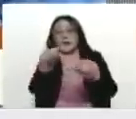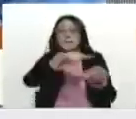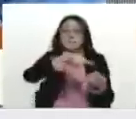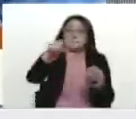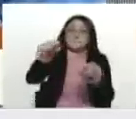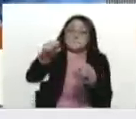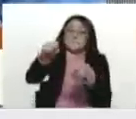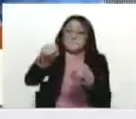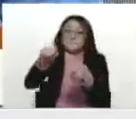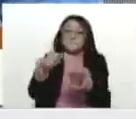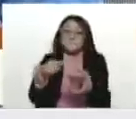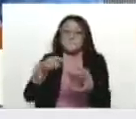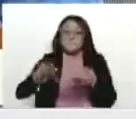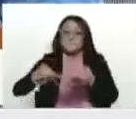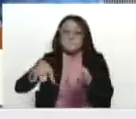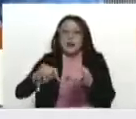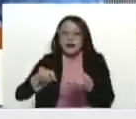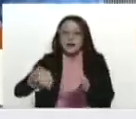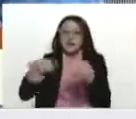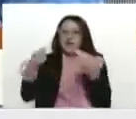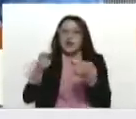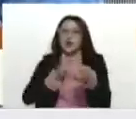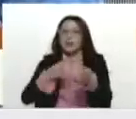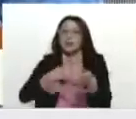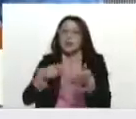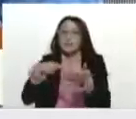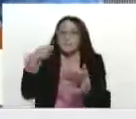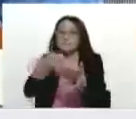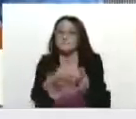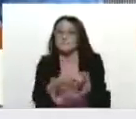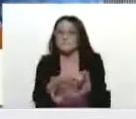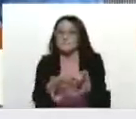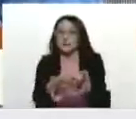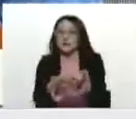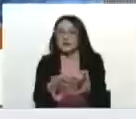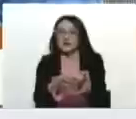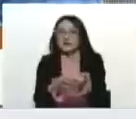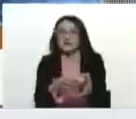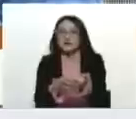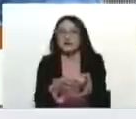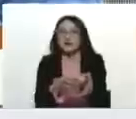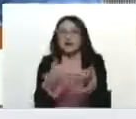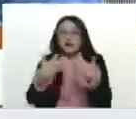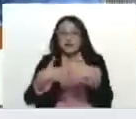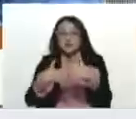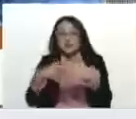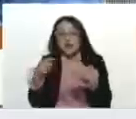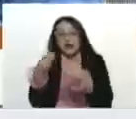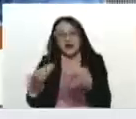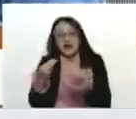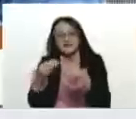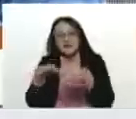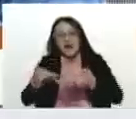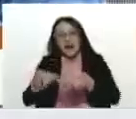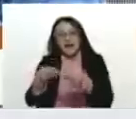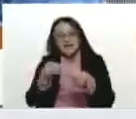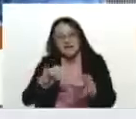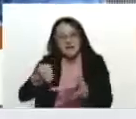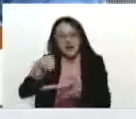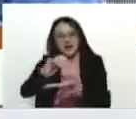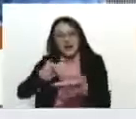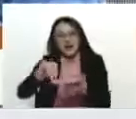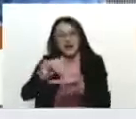puede pagarle al al industrial de trigo al que produce la harina ya